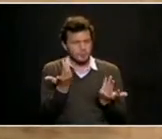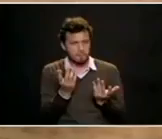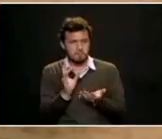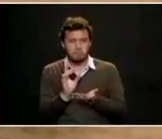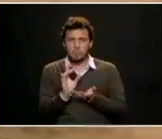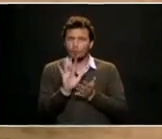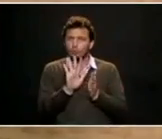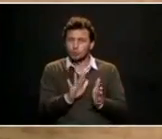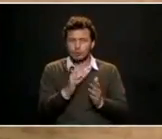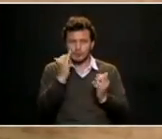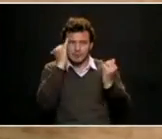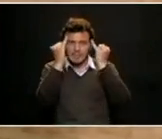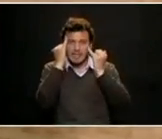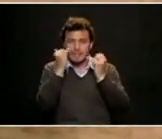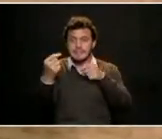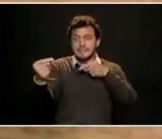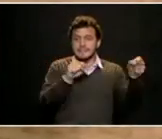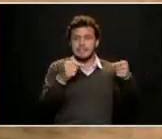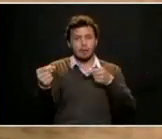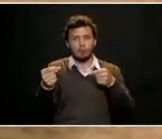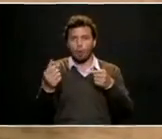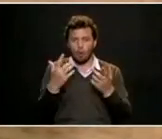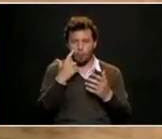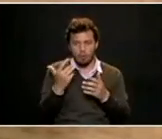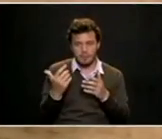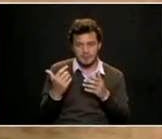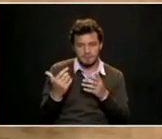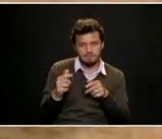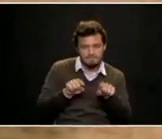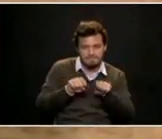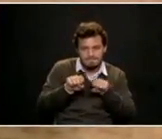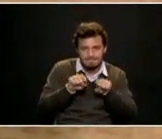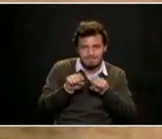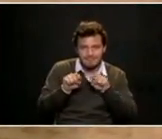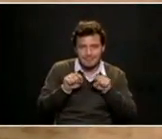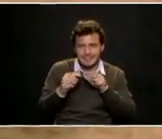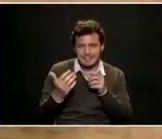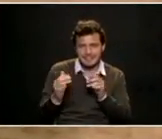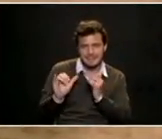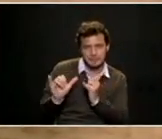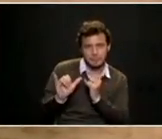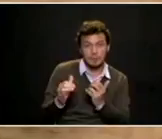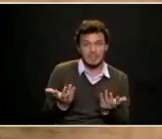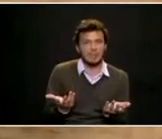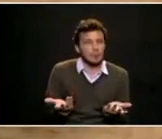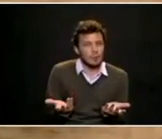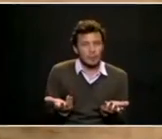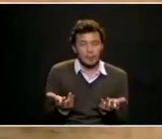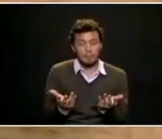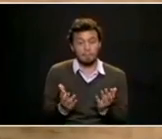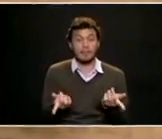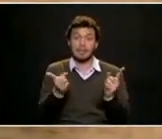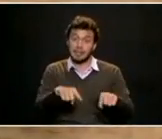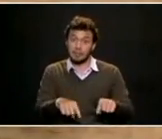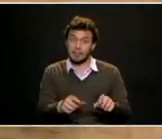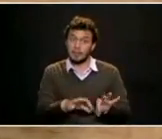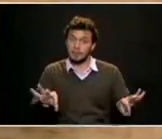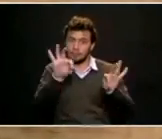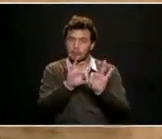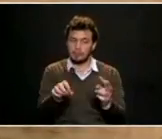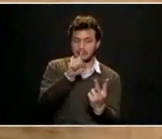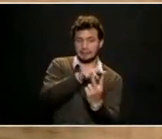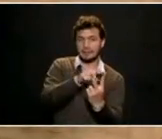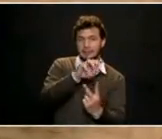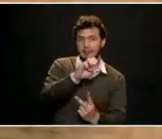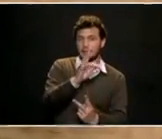de coopetencia es un reto que requiere el sistema de salud. Pero también necesitamos, por ejemplo, poner a funcionar el Metro Salud